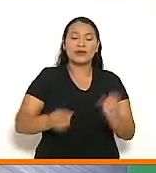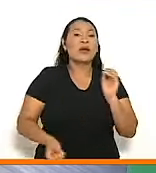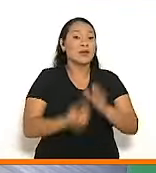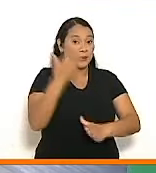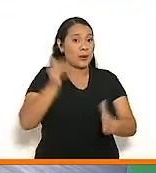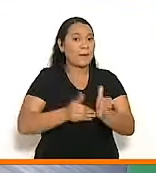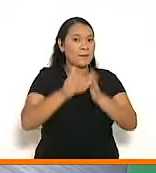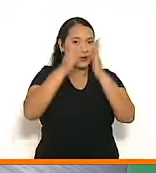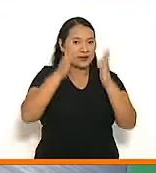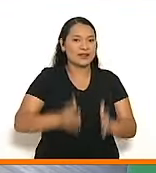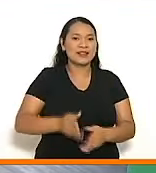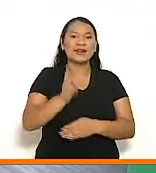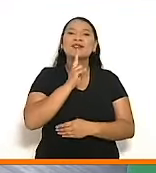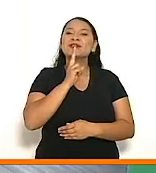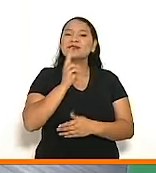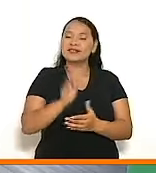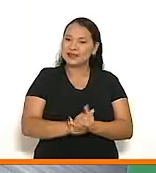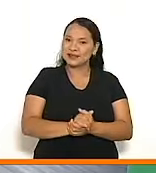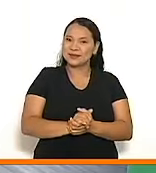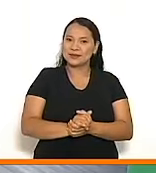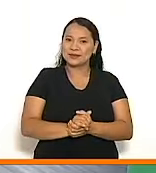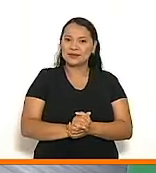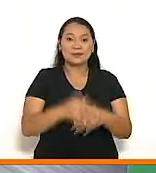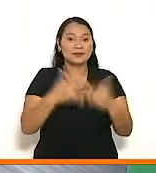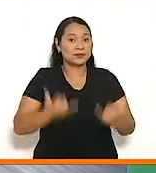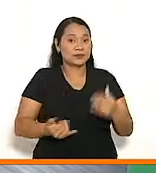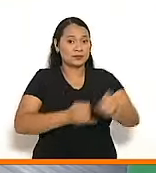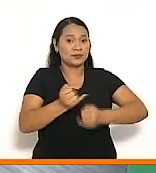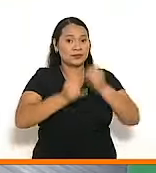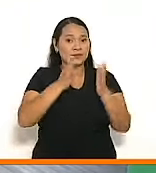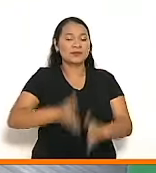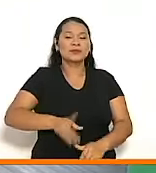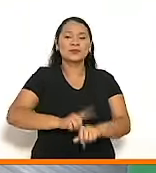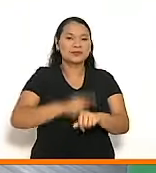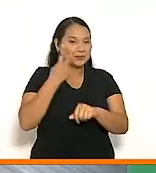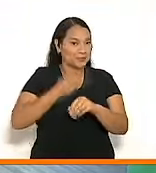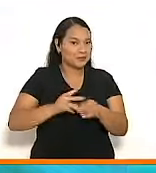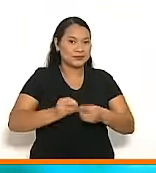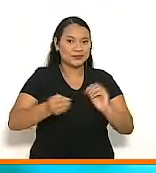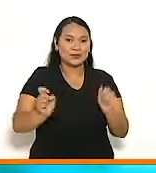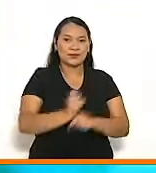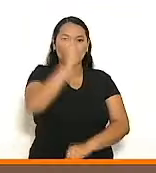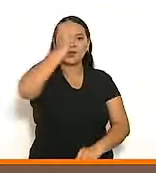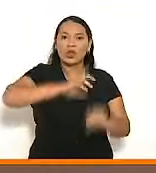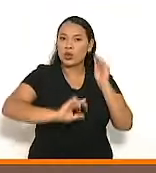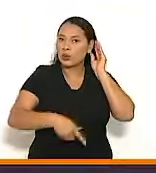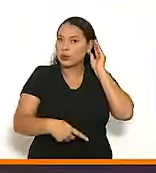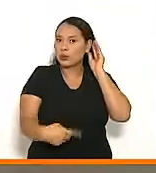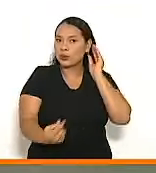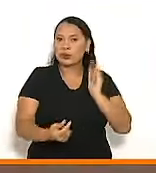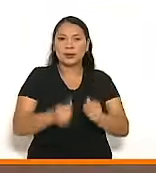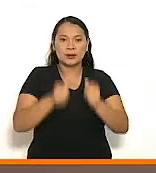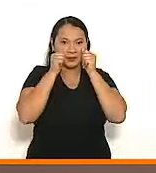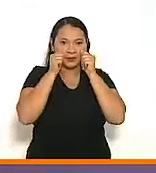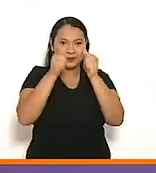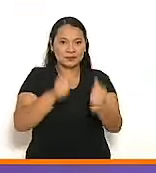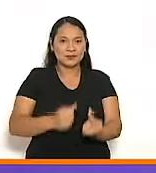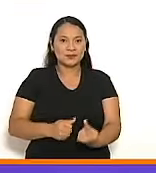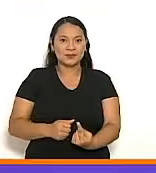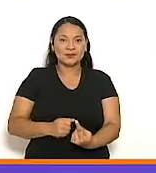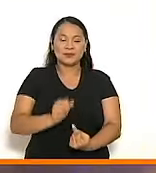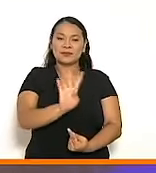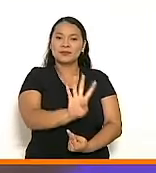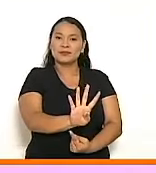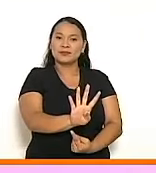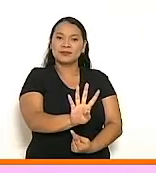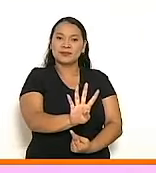el próximo millonario de Honduras. Ahora sí daremos a conocer tu primer dígito en diario, atentos. Este es el 4, si eres